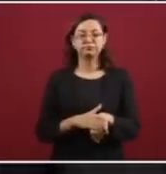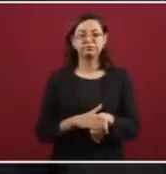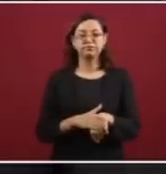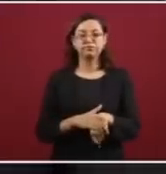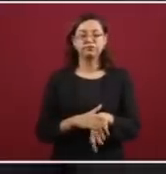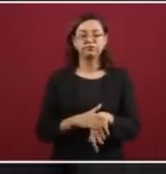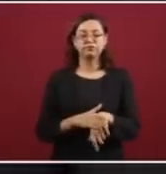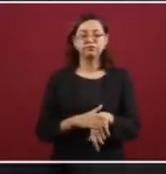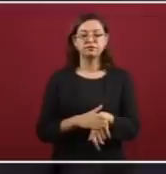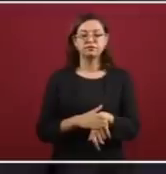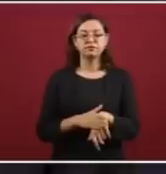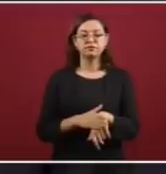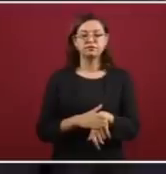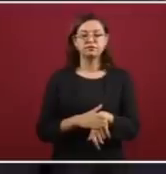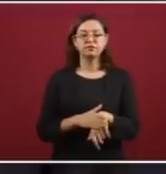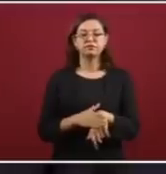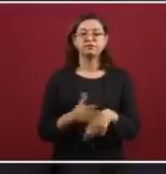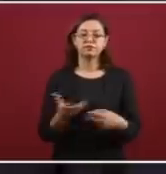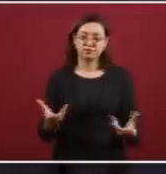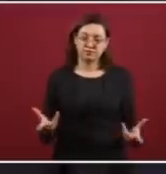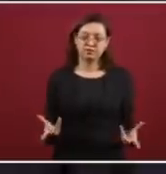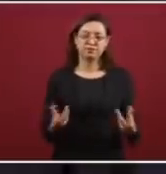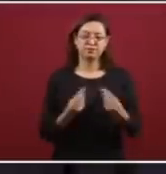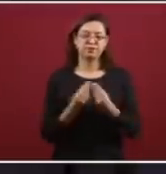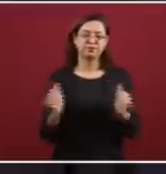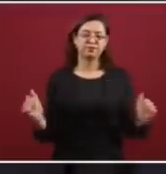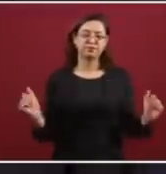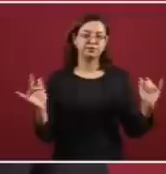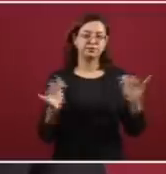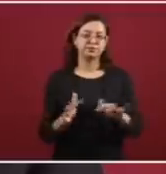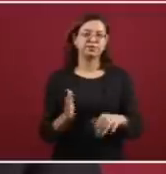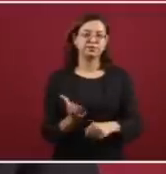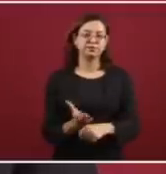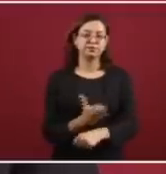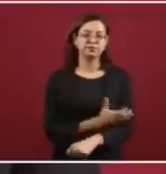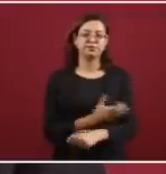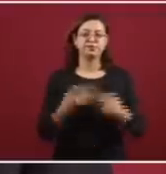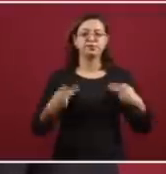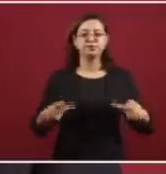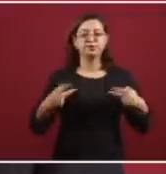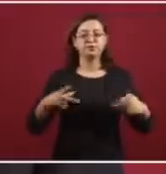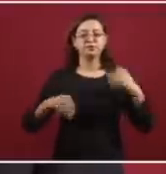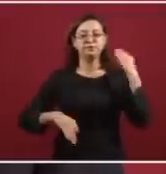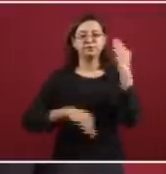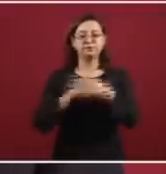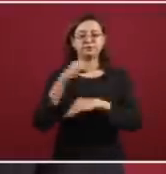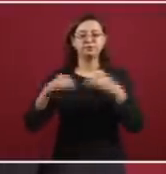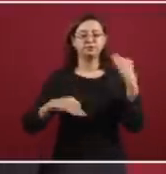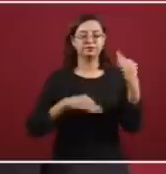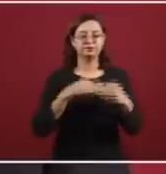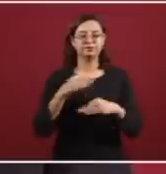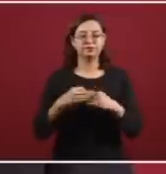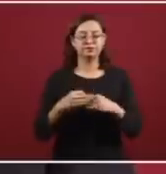para que nos acompañen todos los ciudadanos.